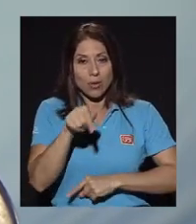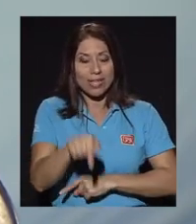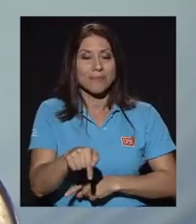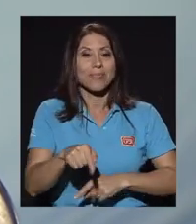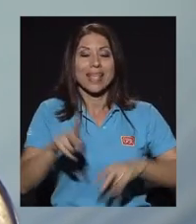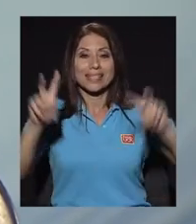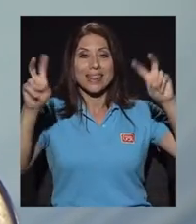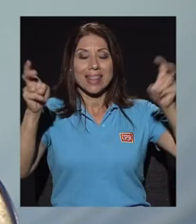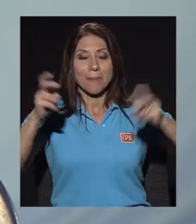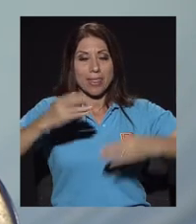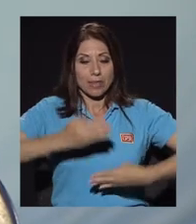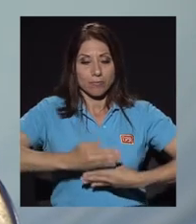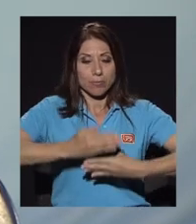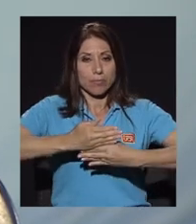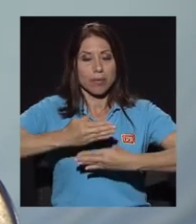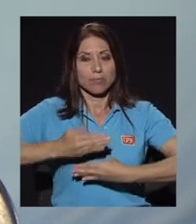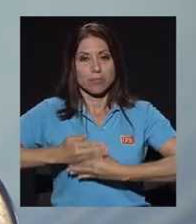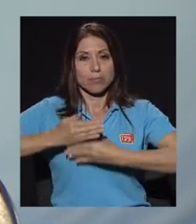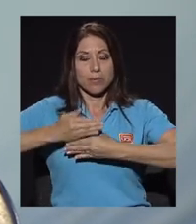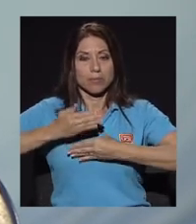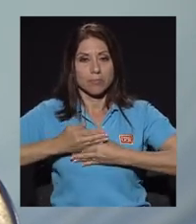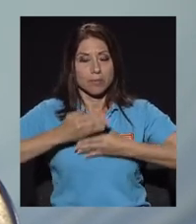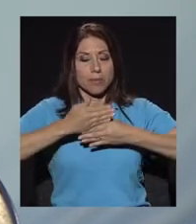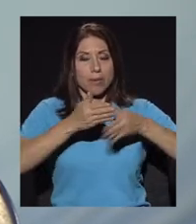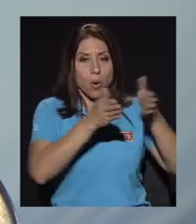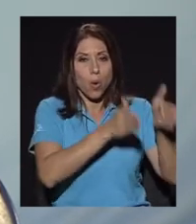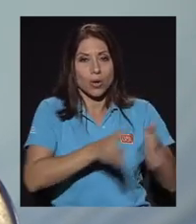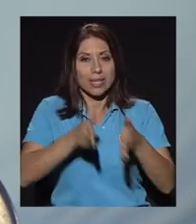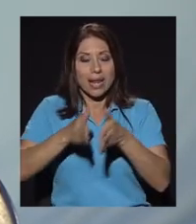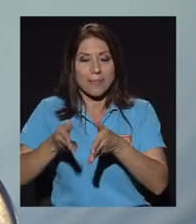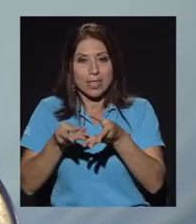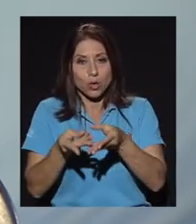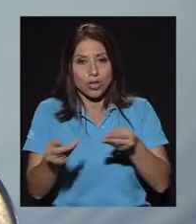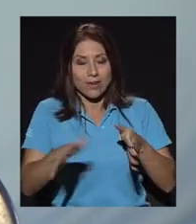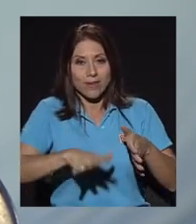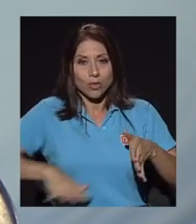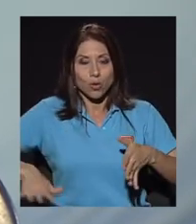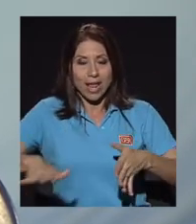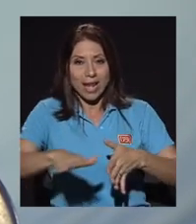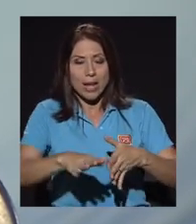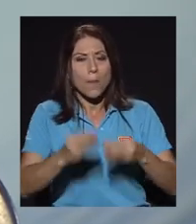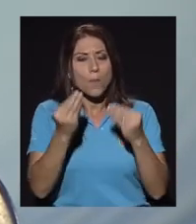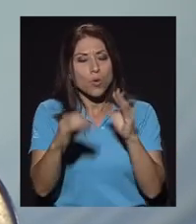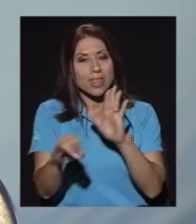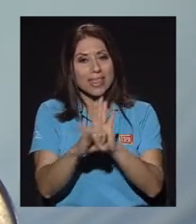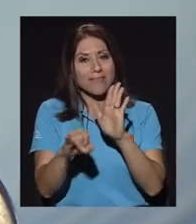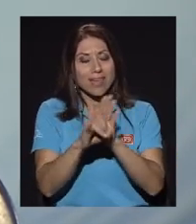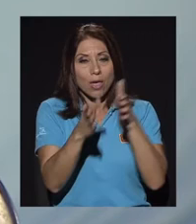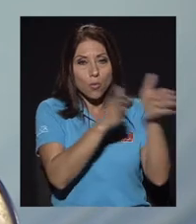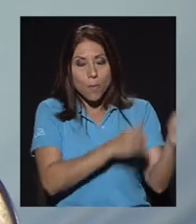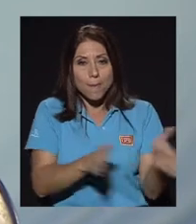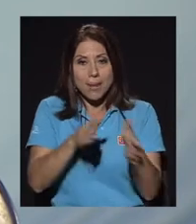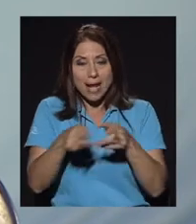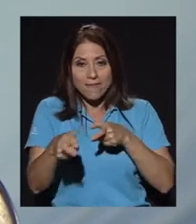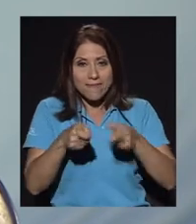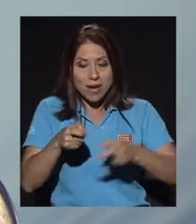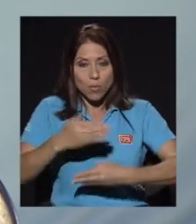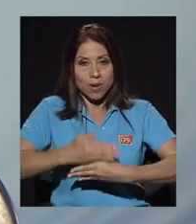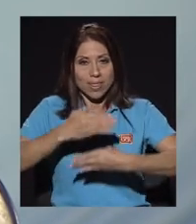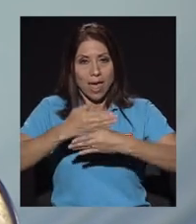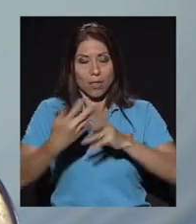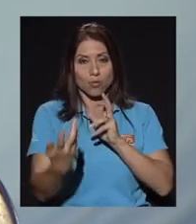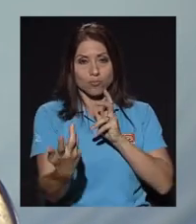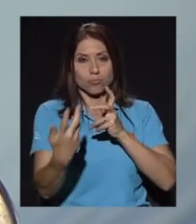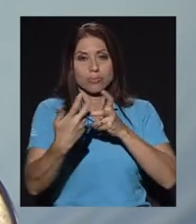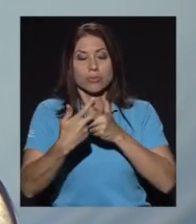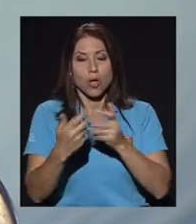tema del ordenamiento territorial, muy identificado en lo que significa un plan regulador de acuerdo con